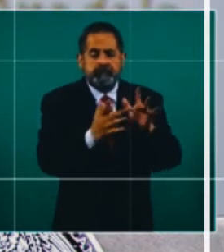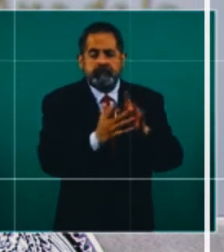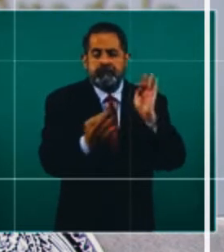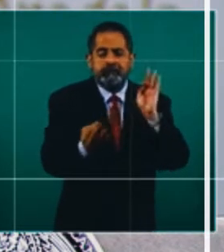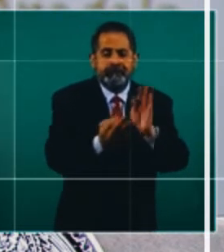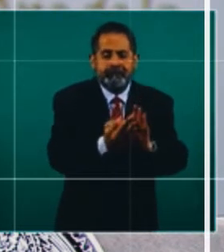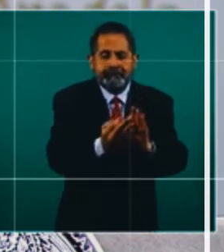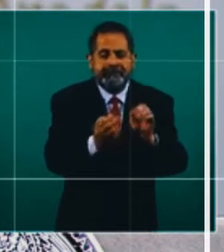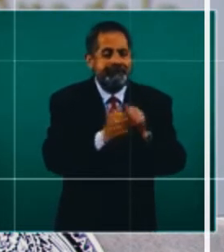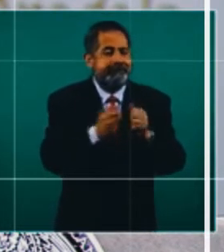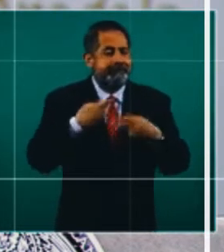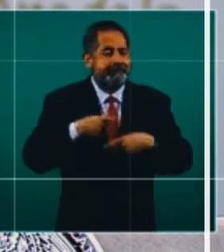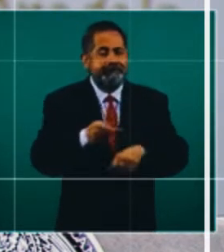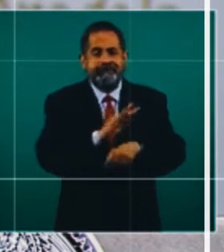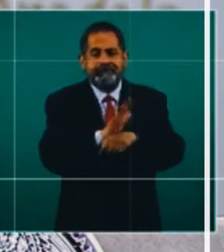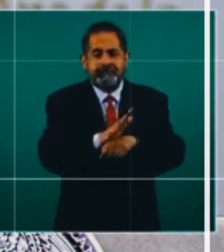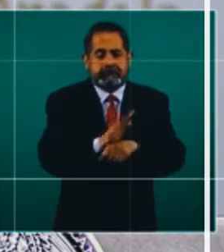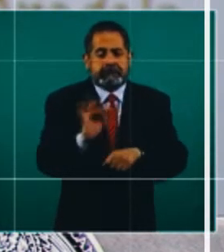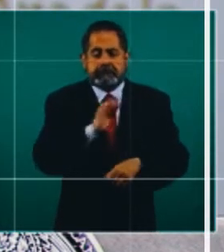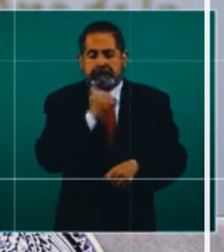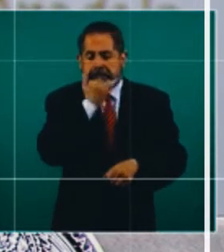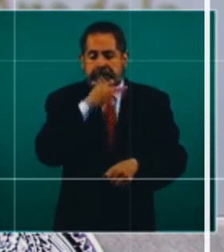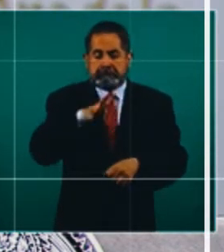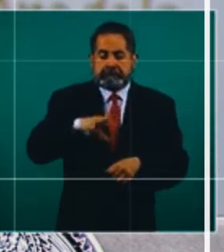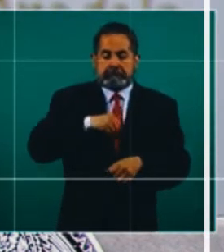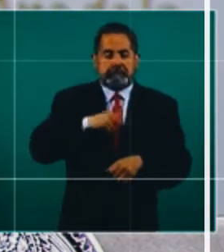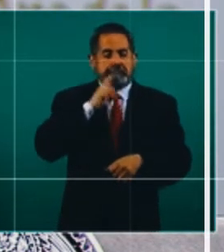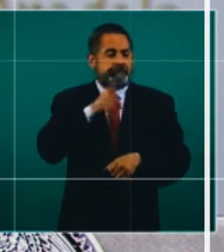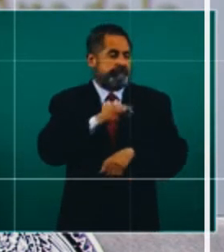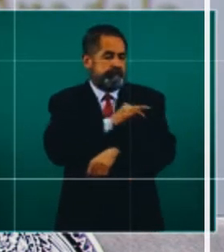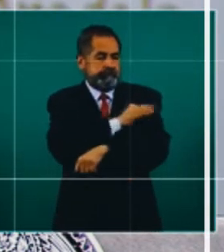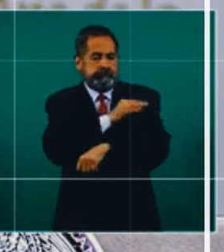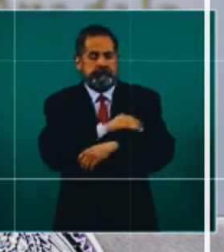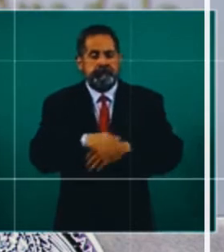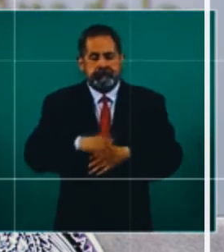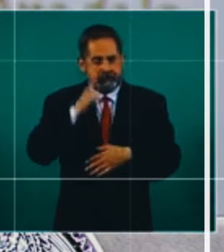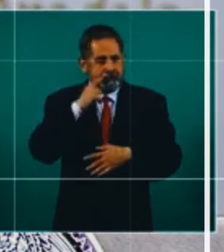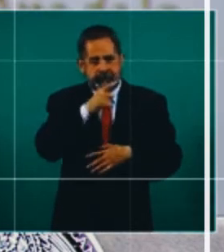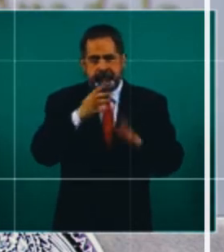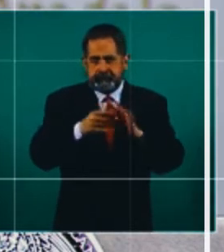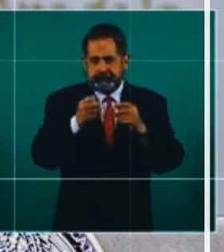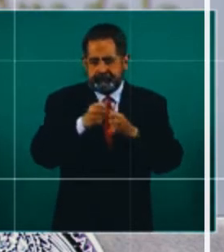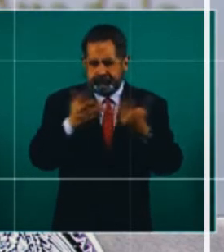estrecho con el riesgo de ser infectadas. Tenemos aquí un desglose